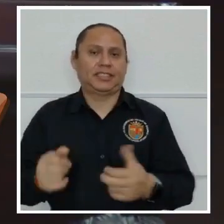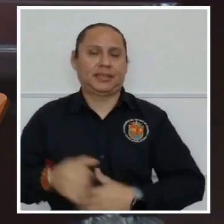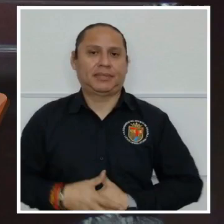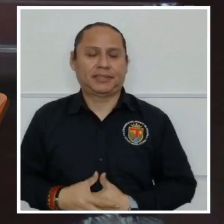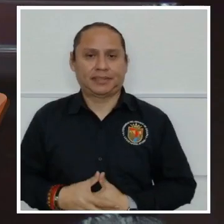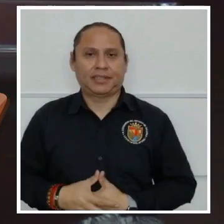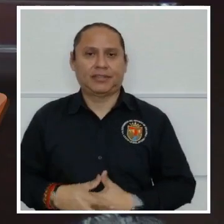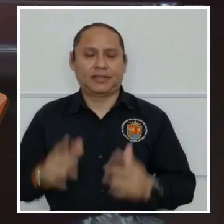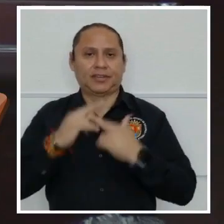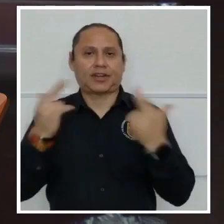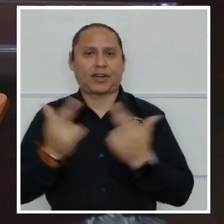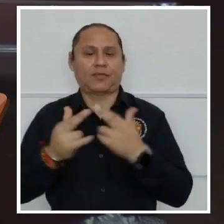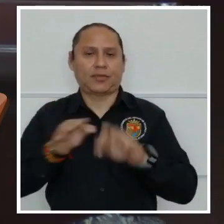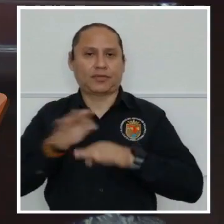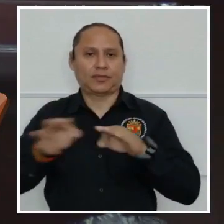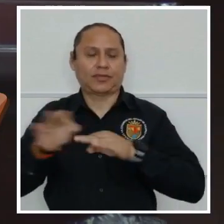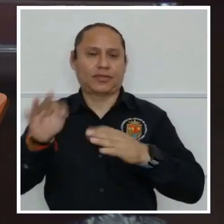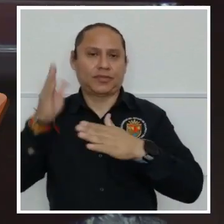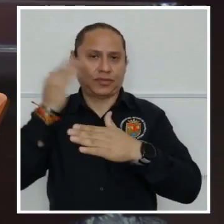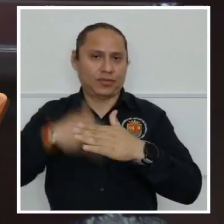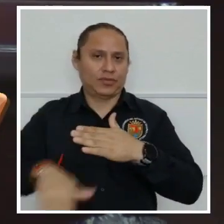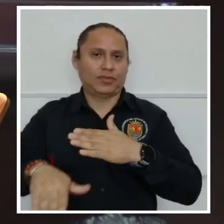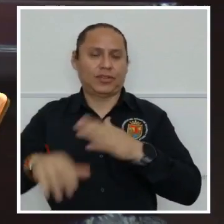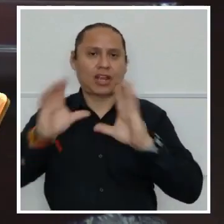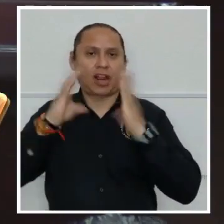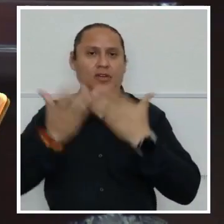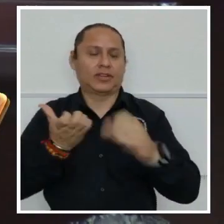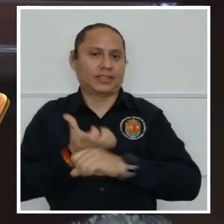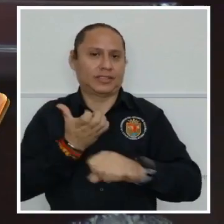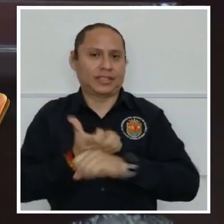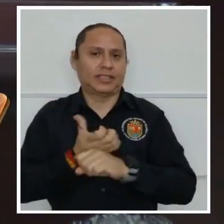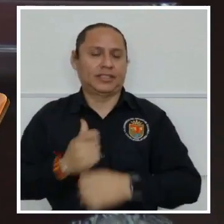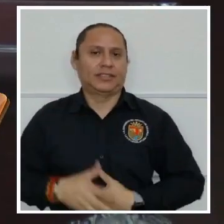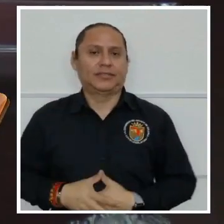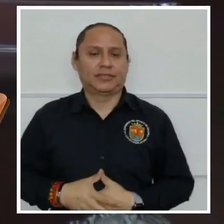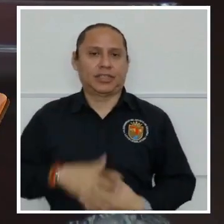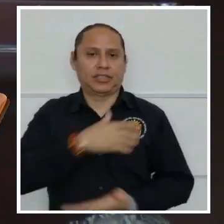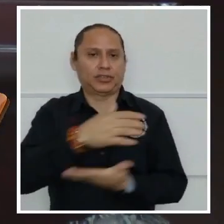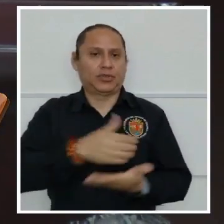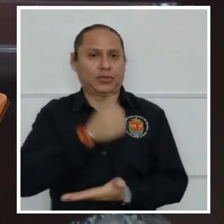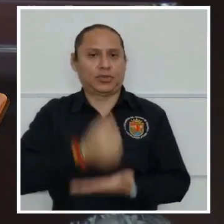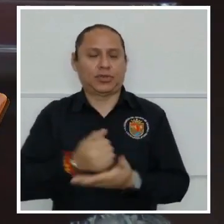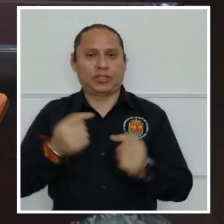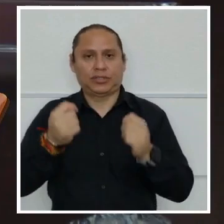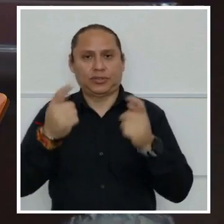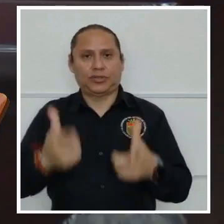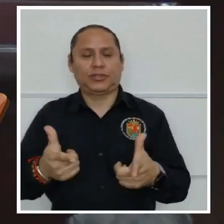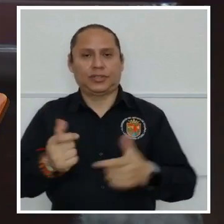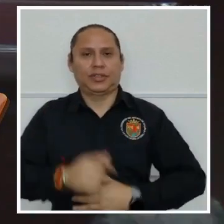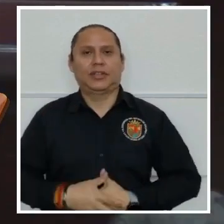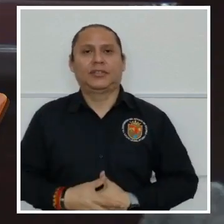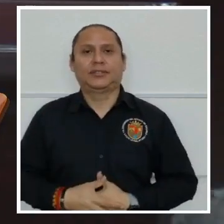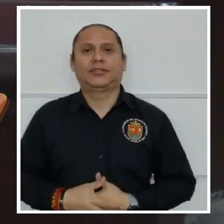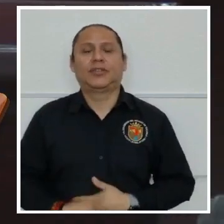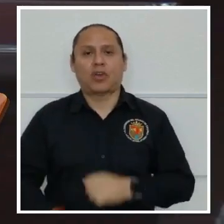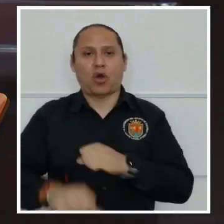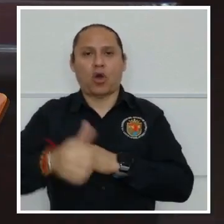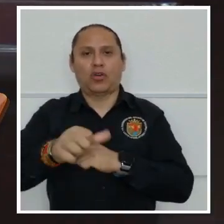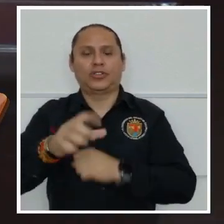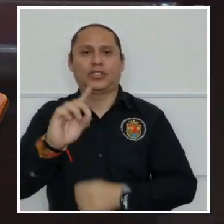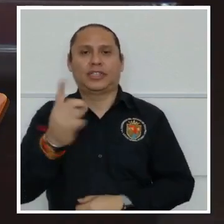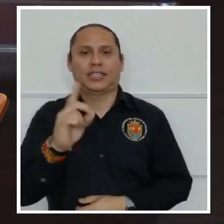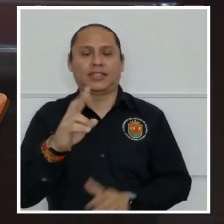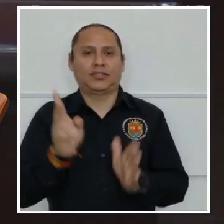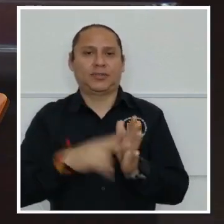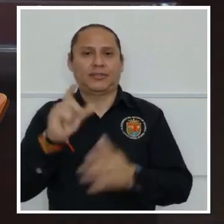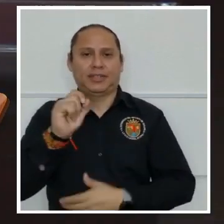Estado de Chiapas, reunidos en el Honorable Congreso del Estado en la ciudad de Tuxtla Gutiérrez, Chiapas, a los 11 días del